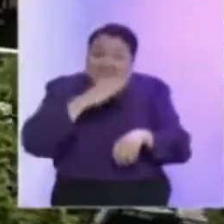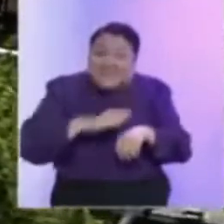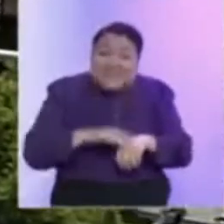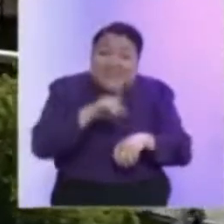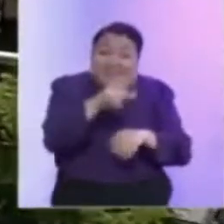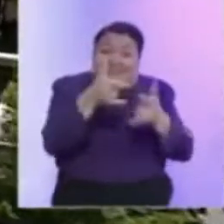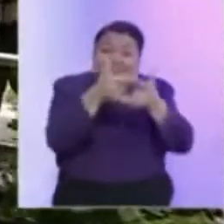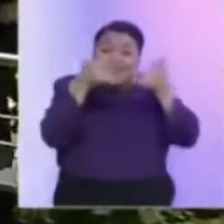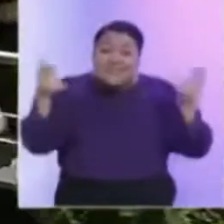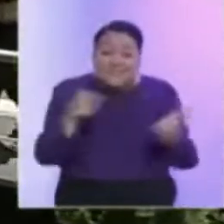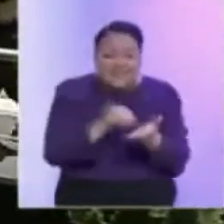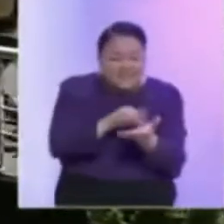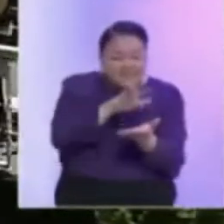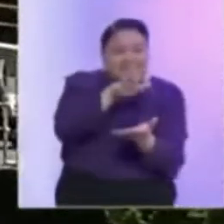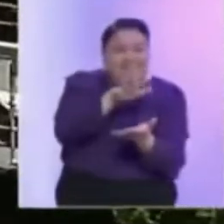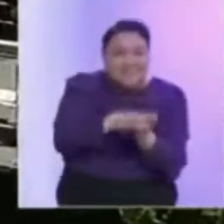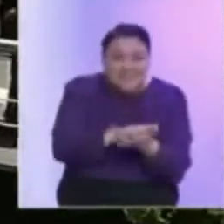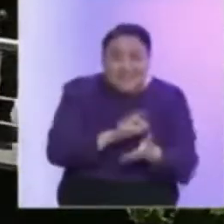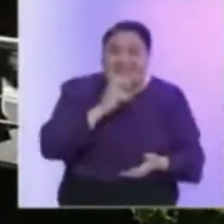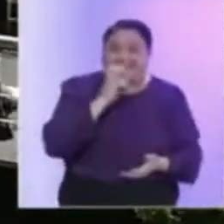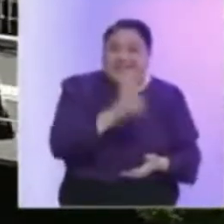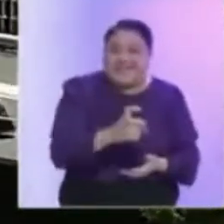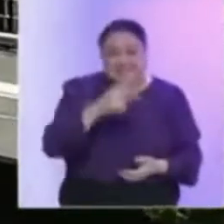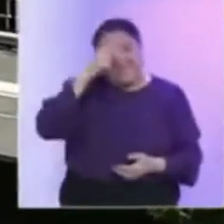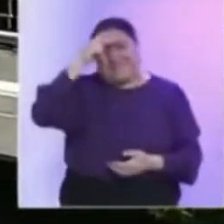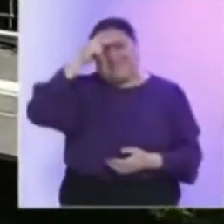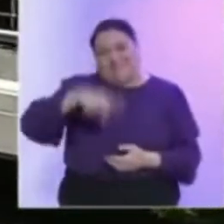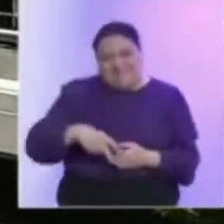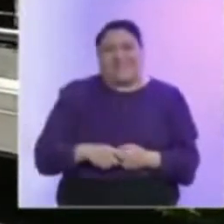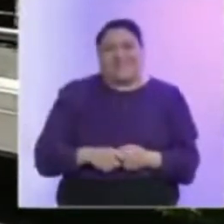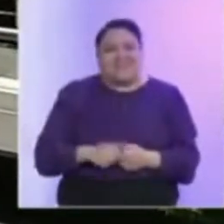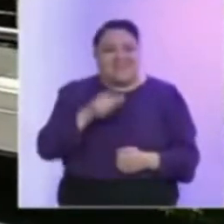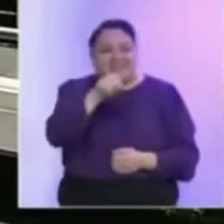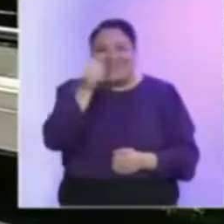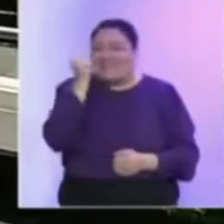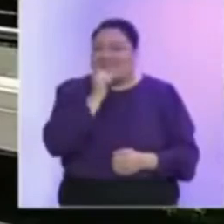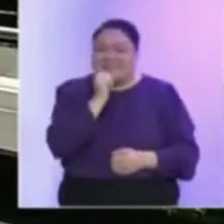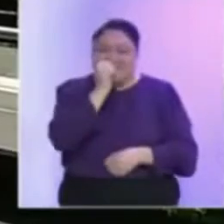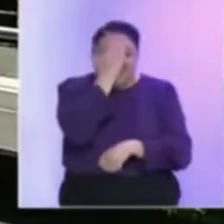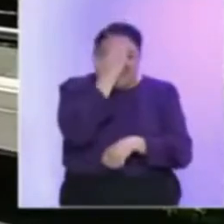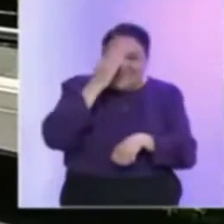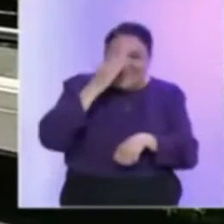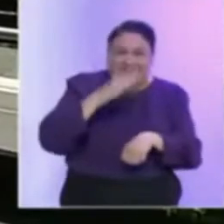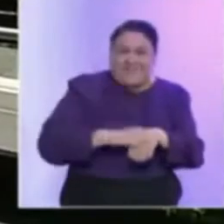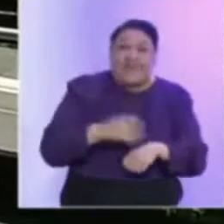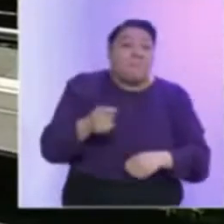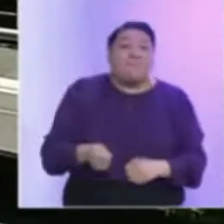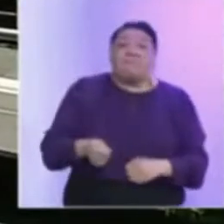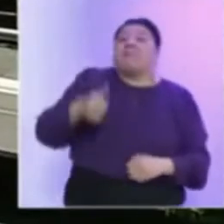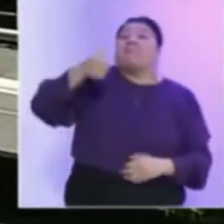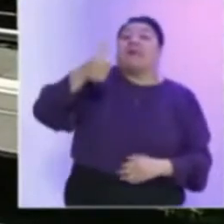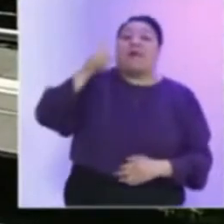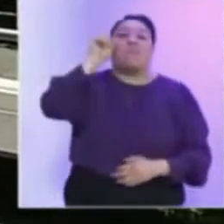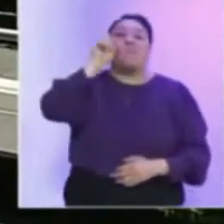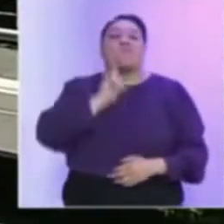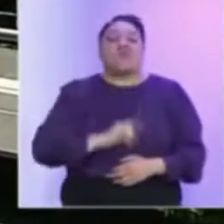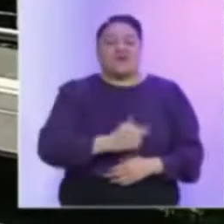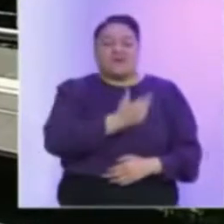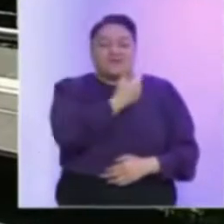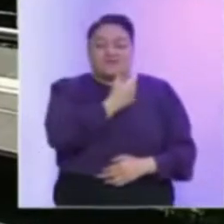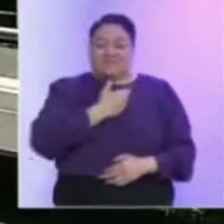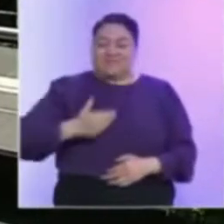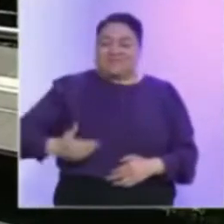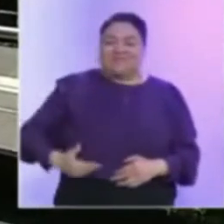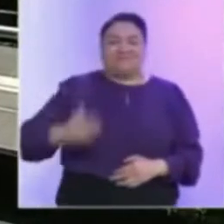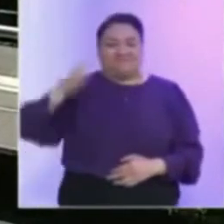A. Iván, solo ve y A. Ve y A. Que se coloca